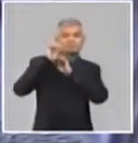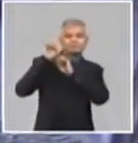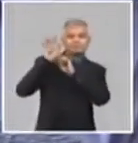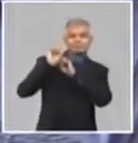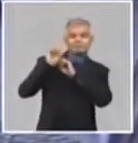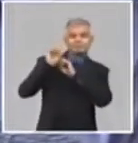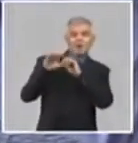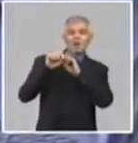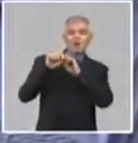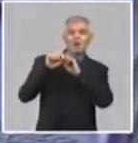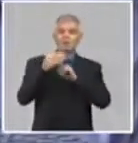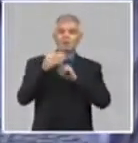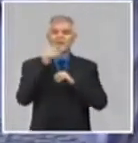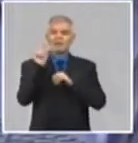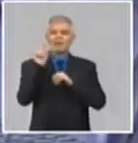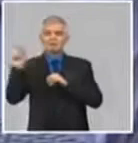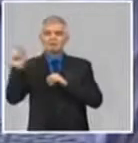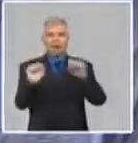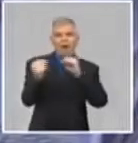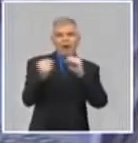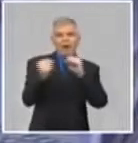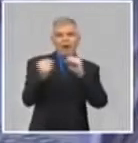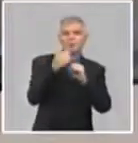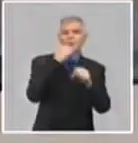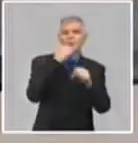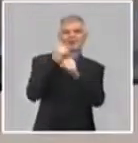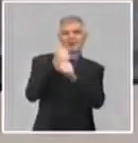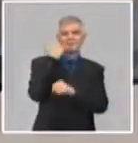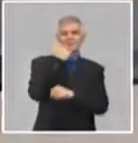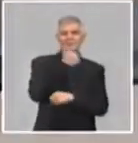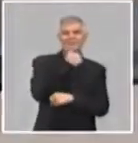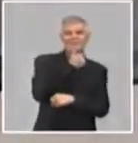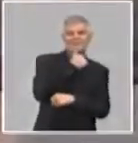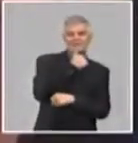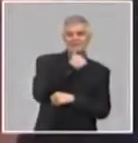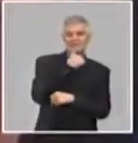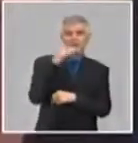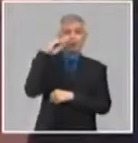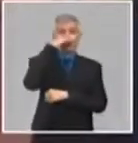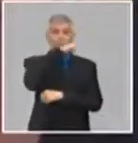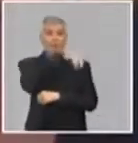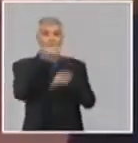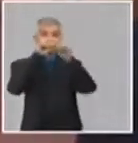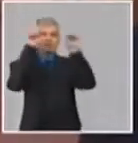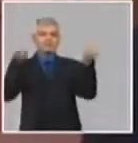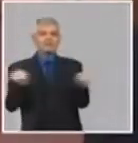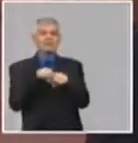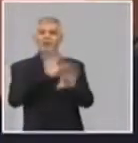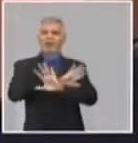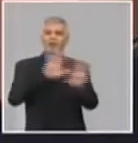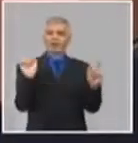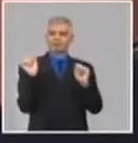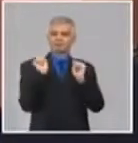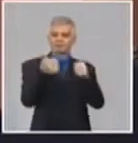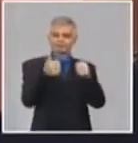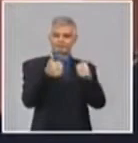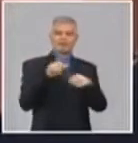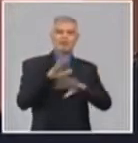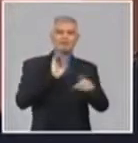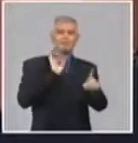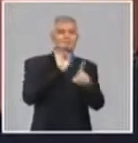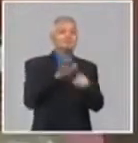permite al operario trabajar con mayor facilidad. El moderno sistema quedó listo y entrará en funcionamiento si